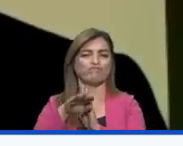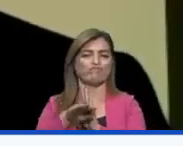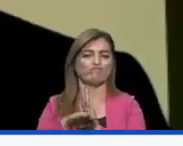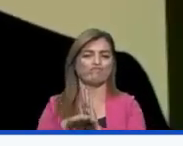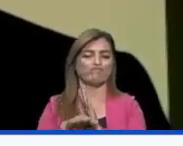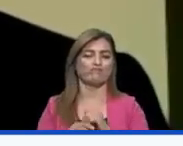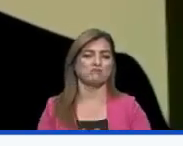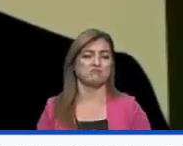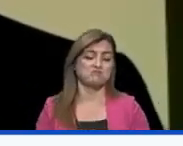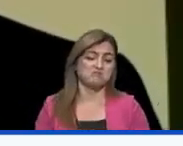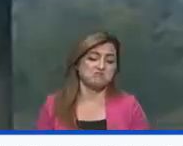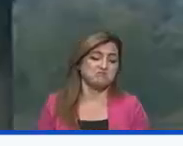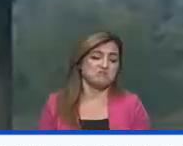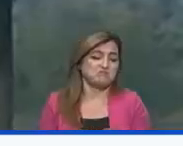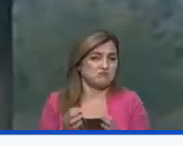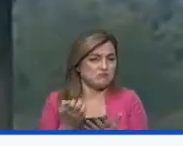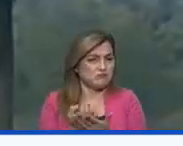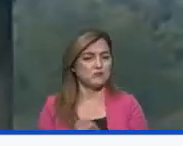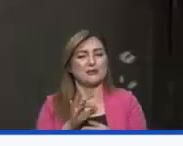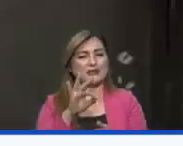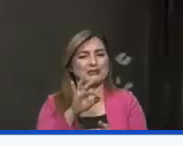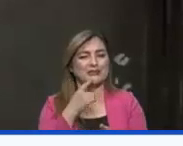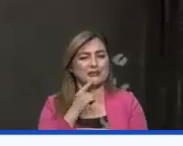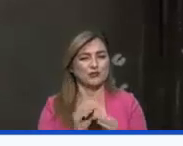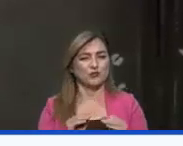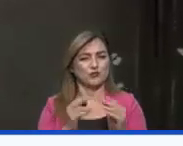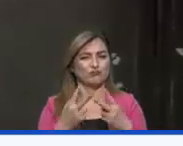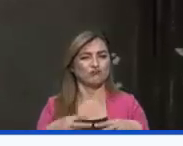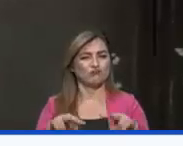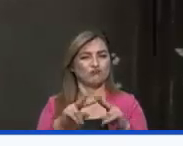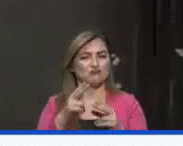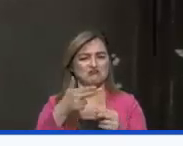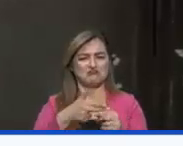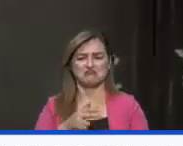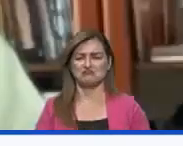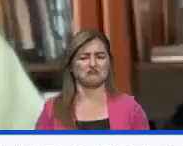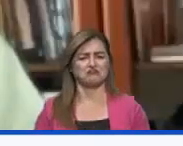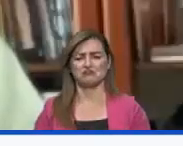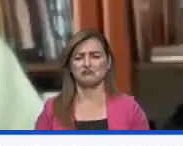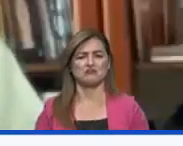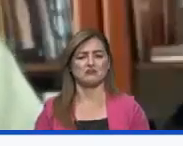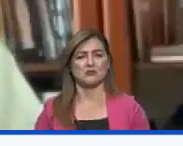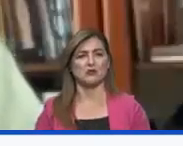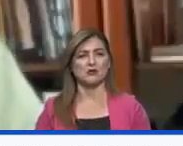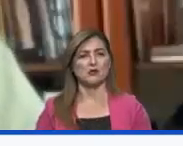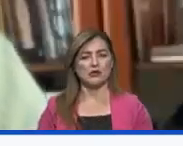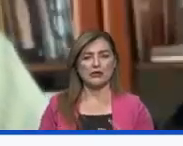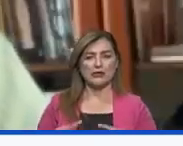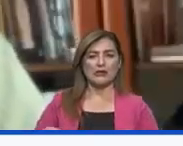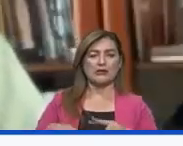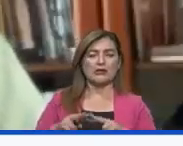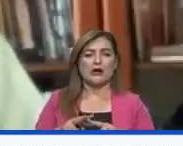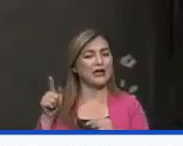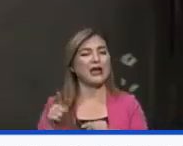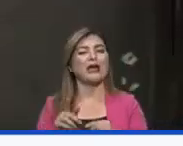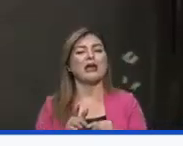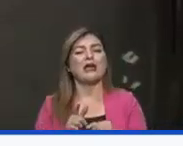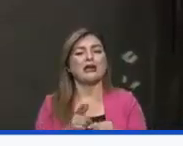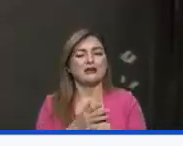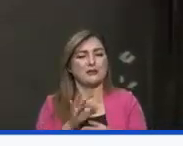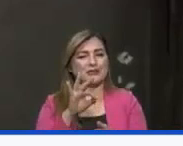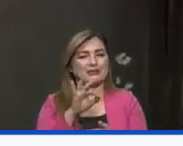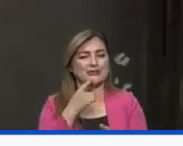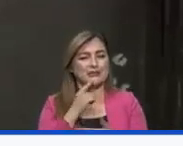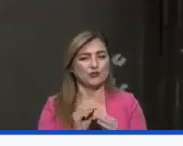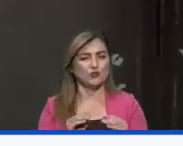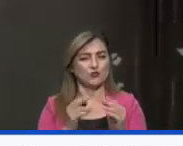también es beneficiosa para la economía. Además, como aclara el secretario ejecutivo de la Cámara de Distribuidores de Derivados del Petróleo, eso no significa un